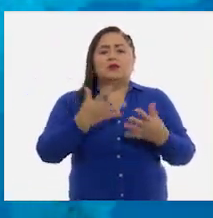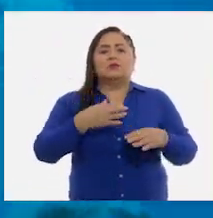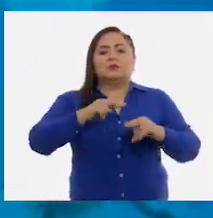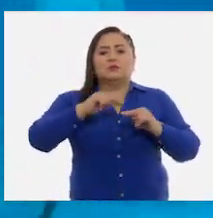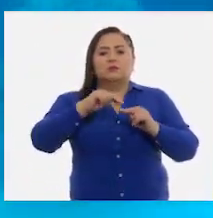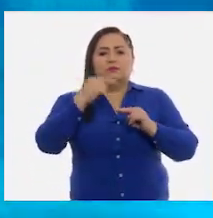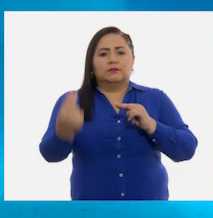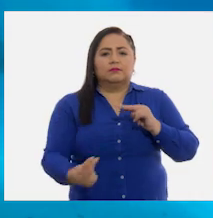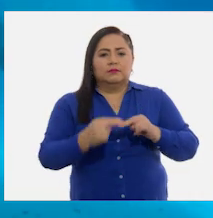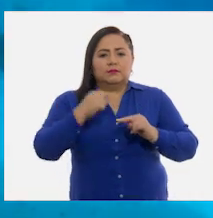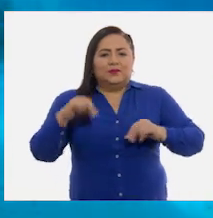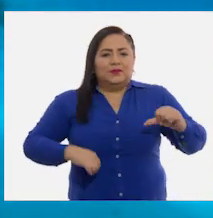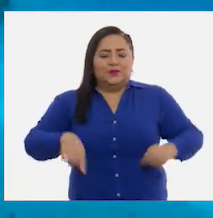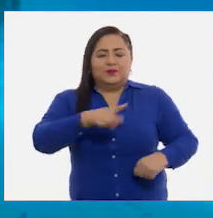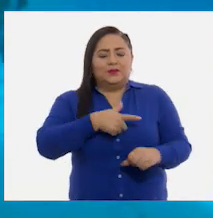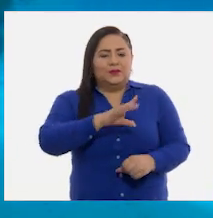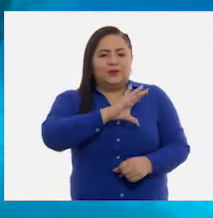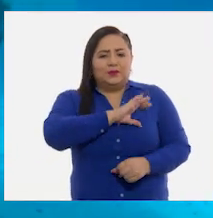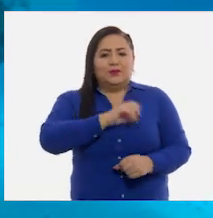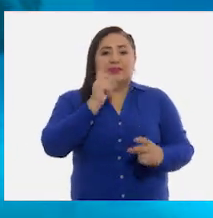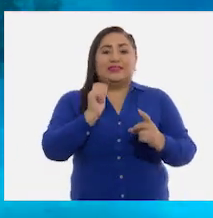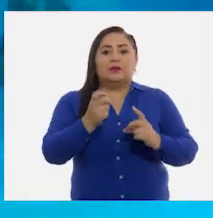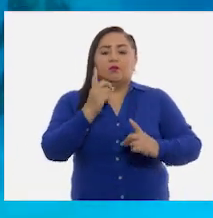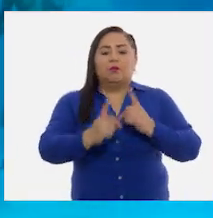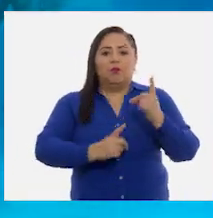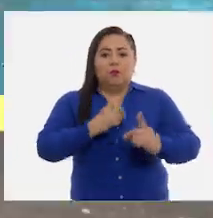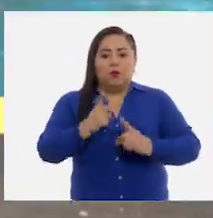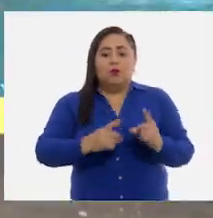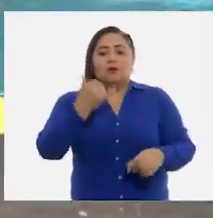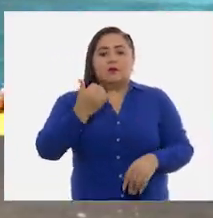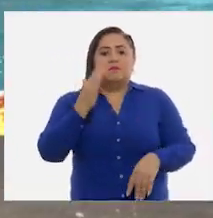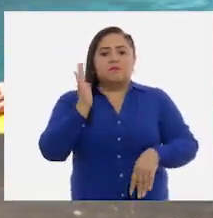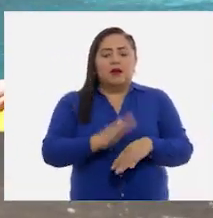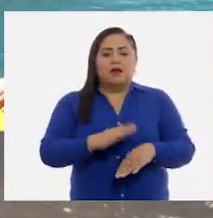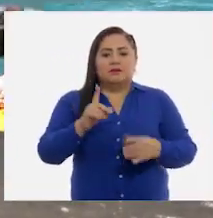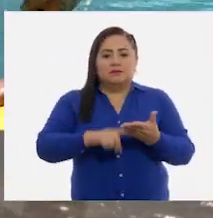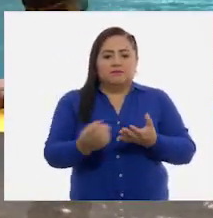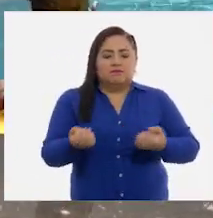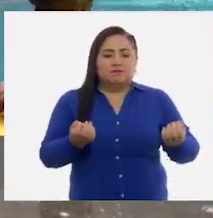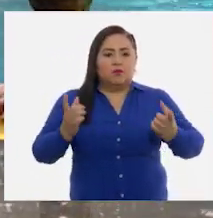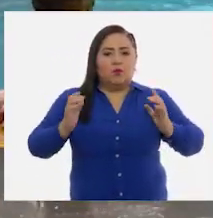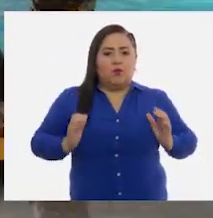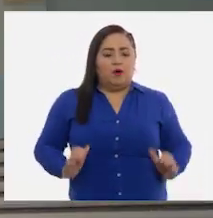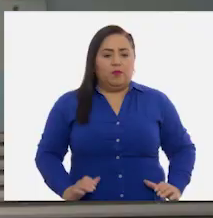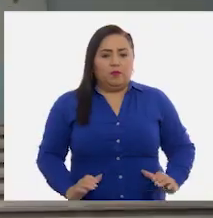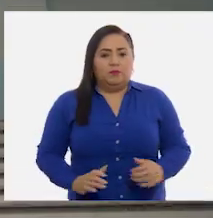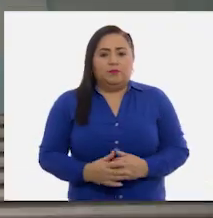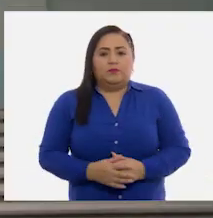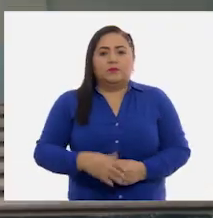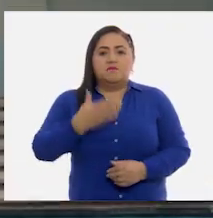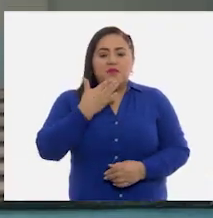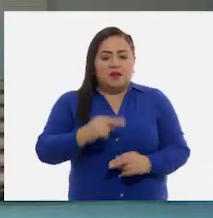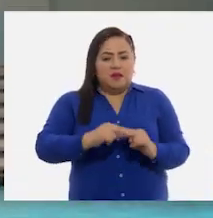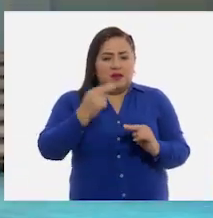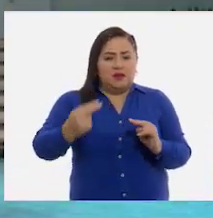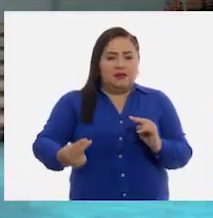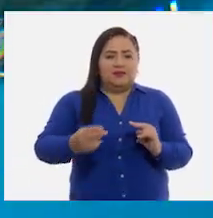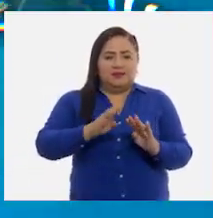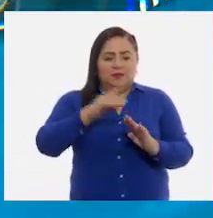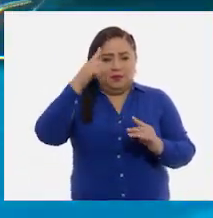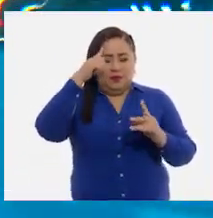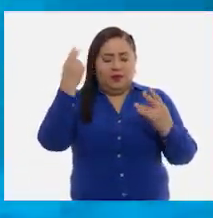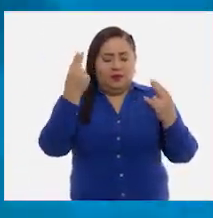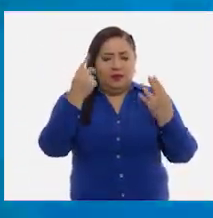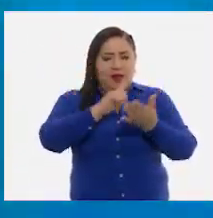una de sus actividades favoritas, deportes y más acondicionamiento físico. Un buen chapuzón para despejar la